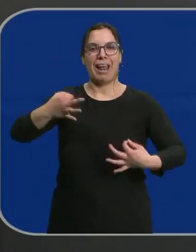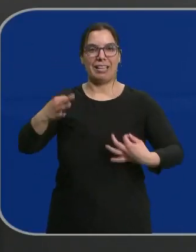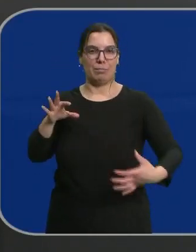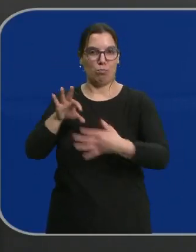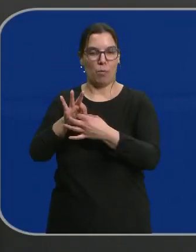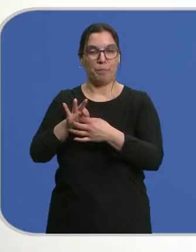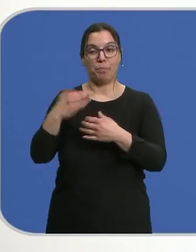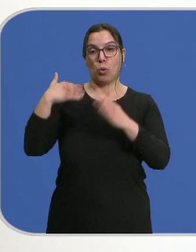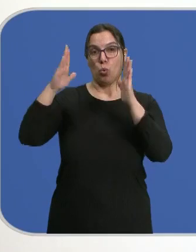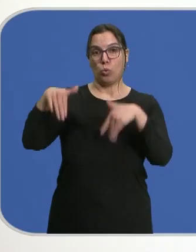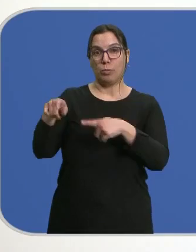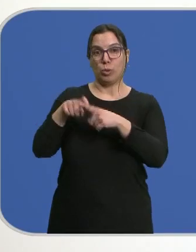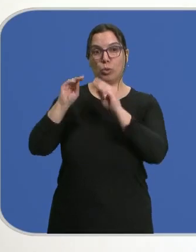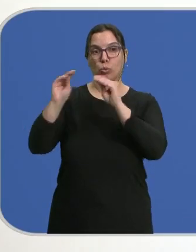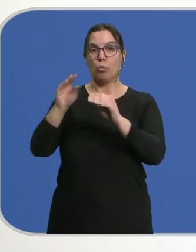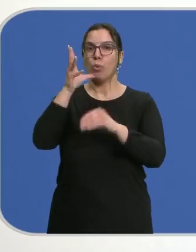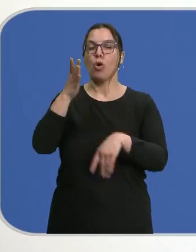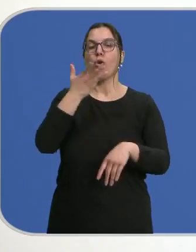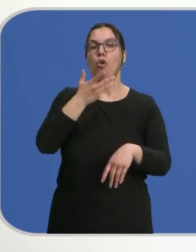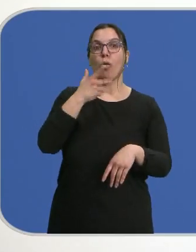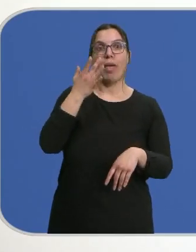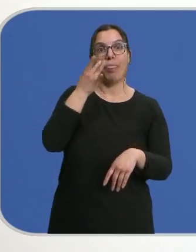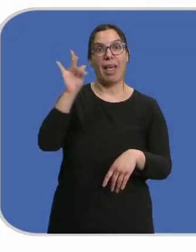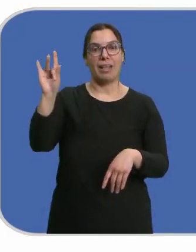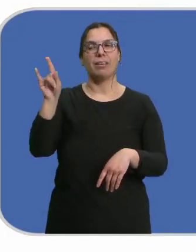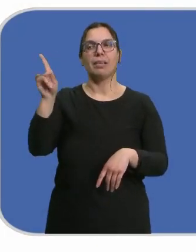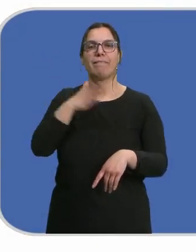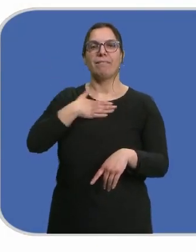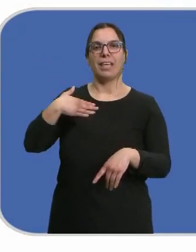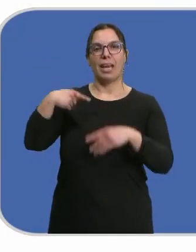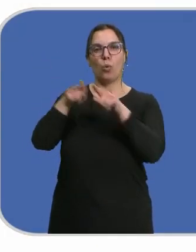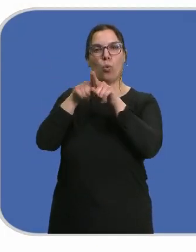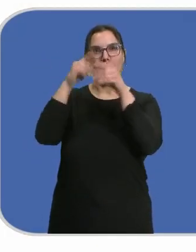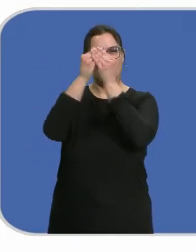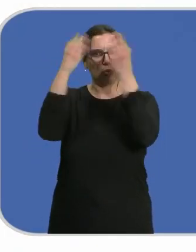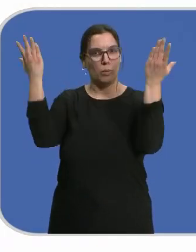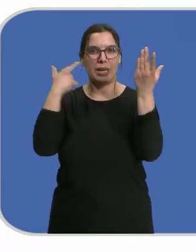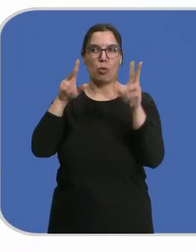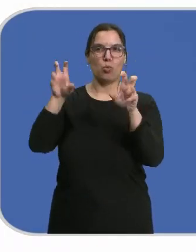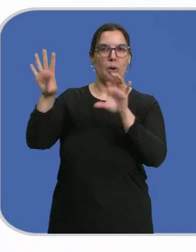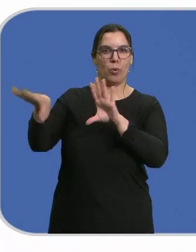Nash. Este último estilo surgió tras conocer a Dalí y querer abordar un nuevo surrealismo.